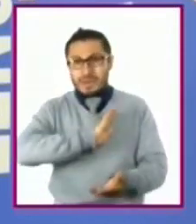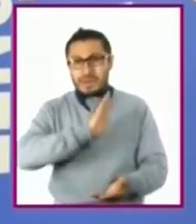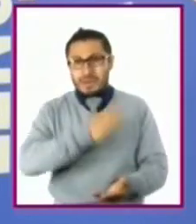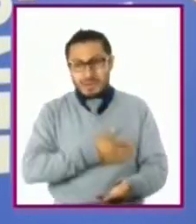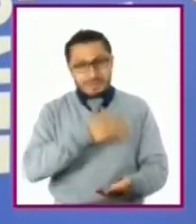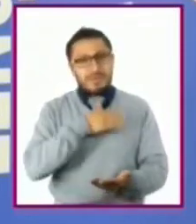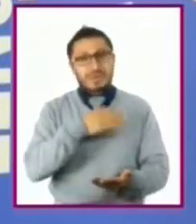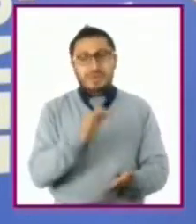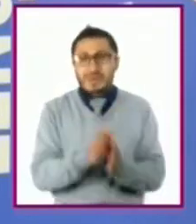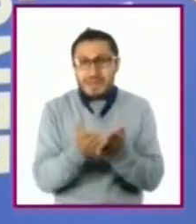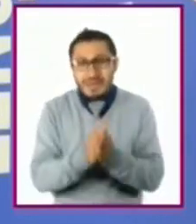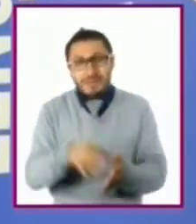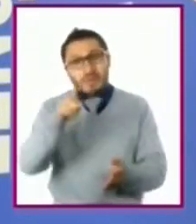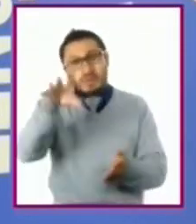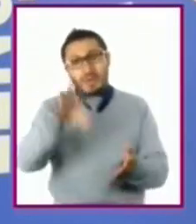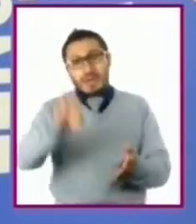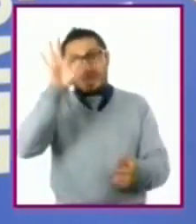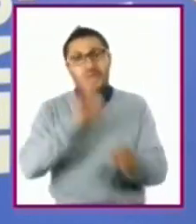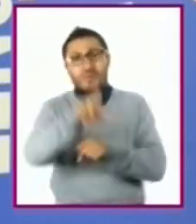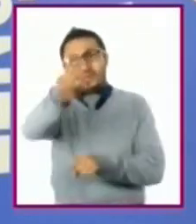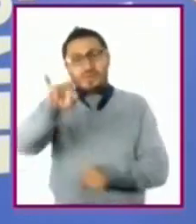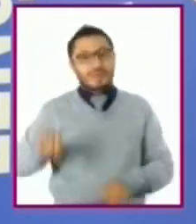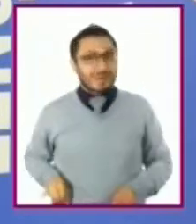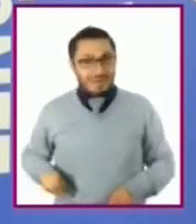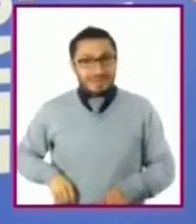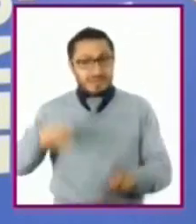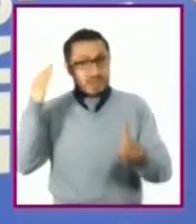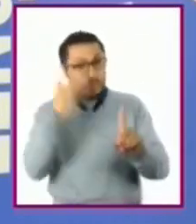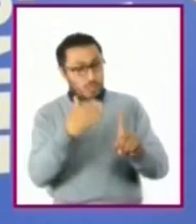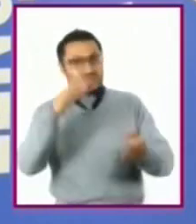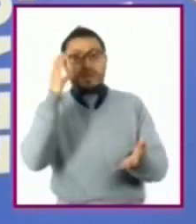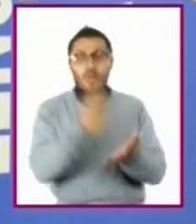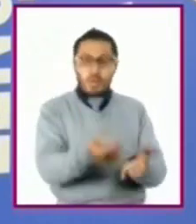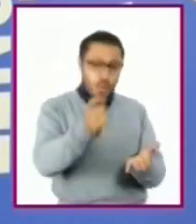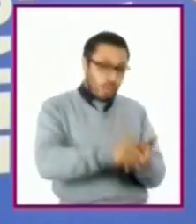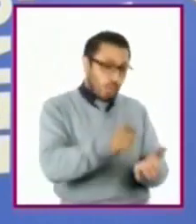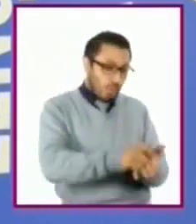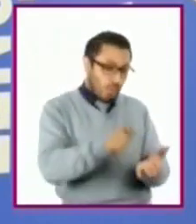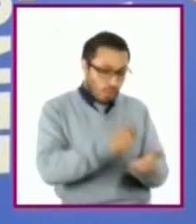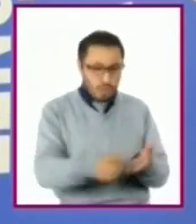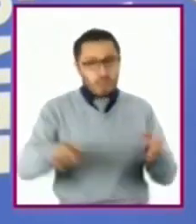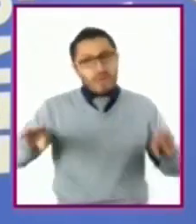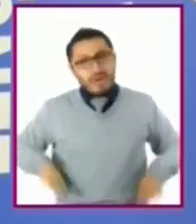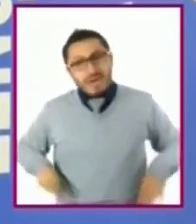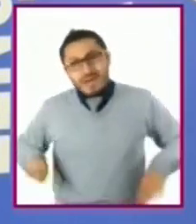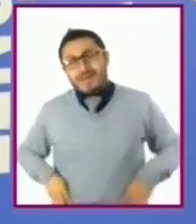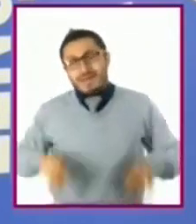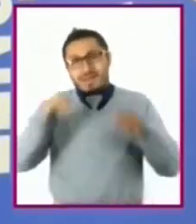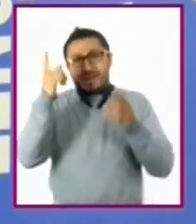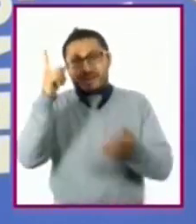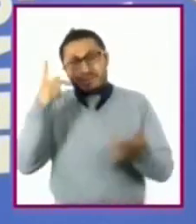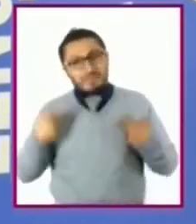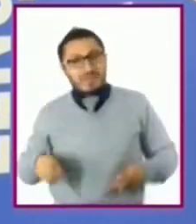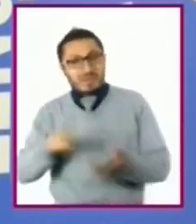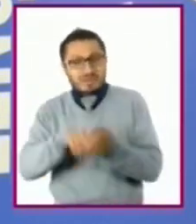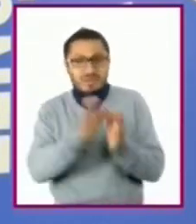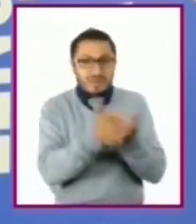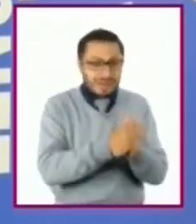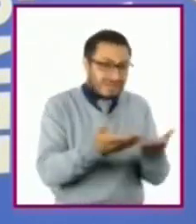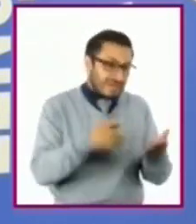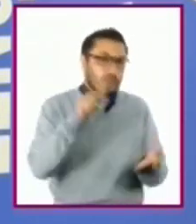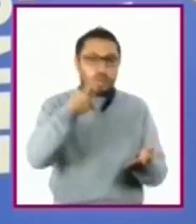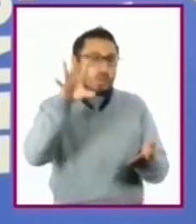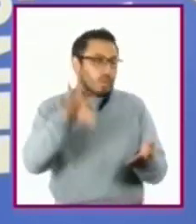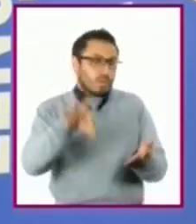atención. Y este es un reto. En su libreta, describan a uno de los personajes que aparecen en el cuento o fragmento de novela